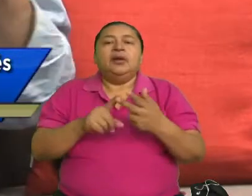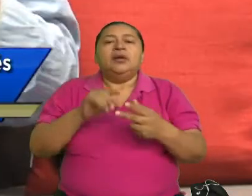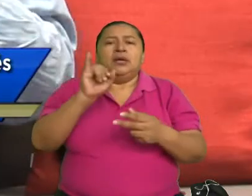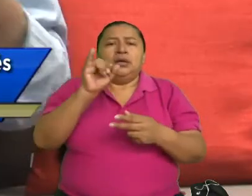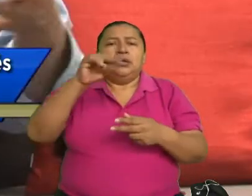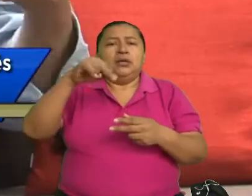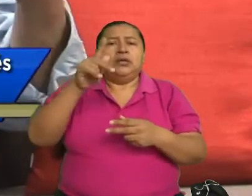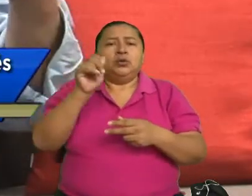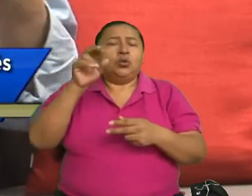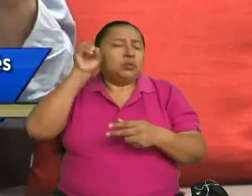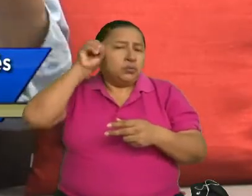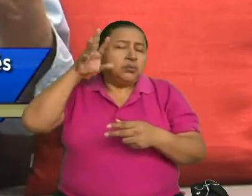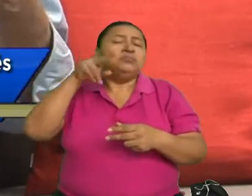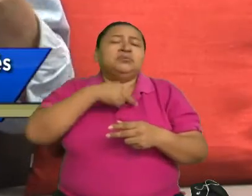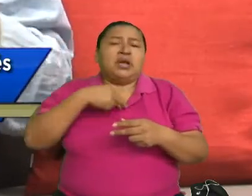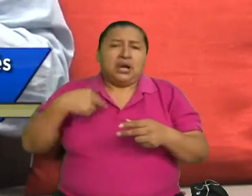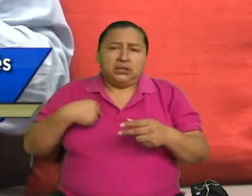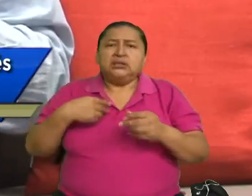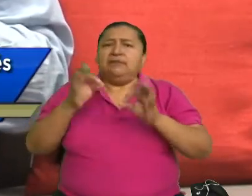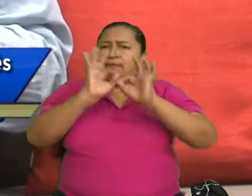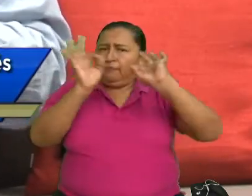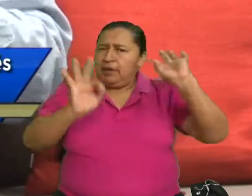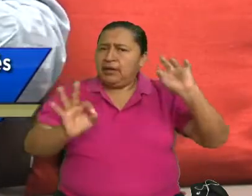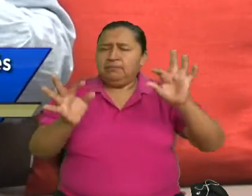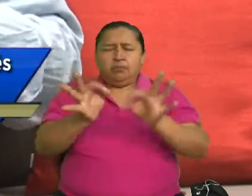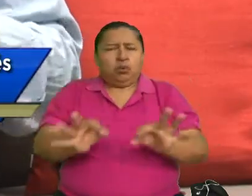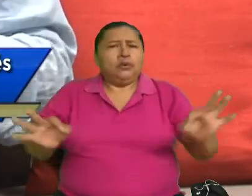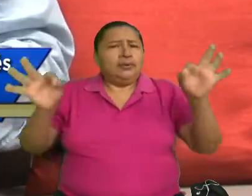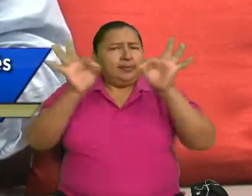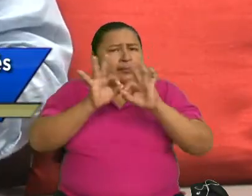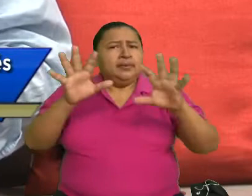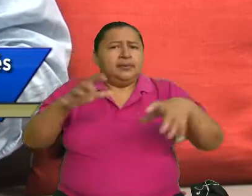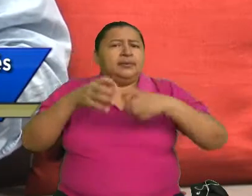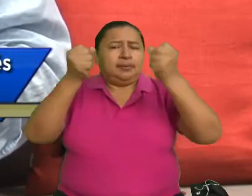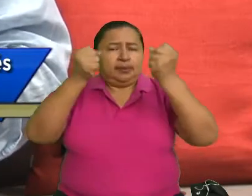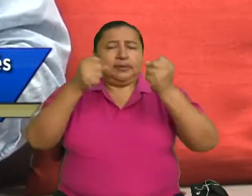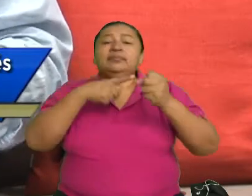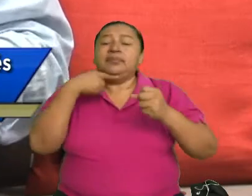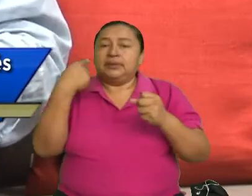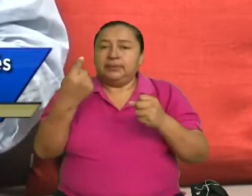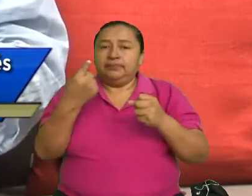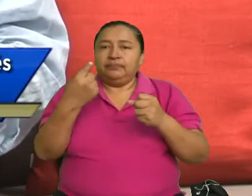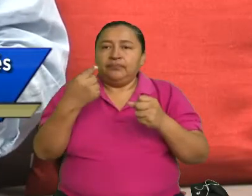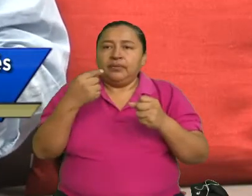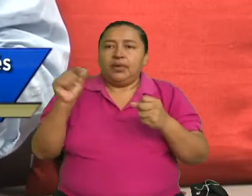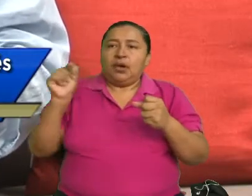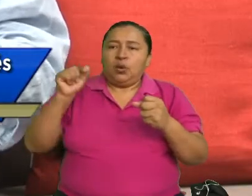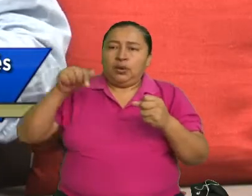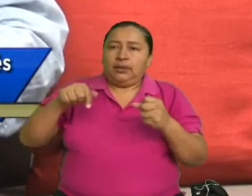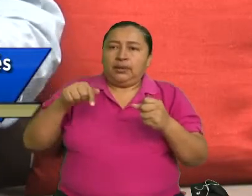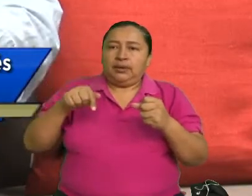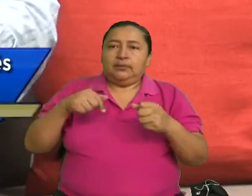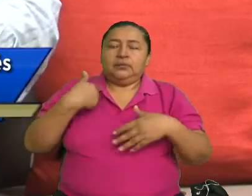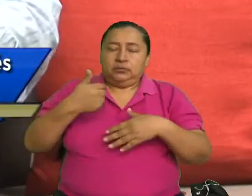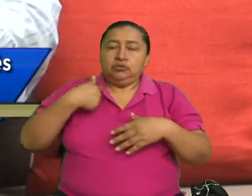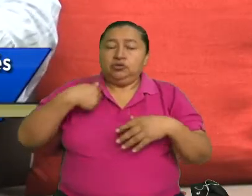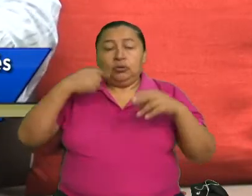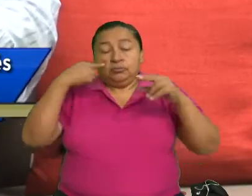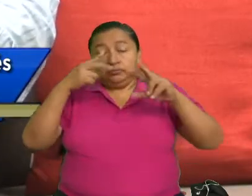ferias importantísimas y de rescate también. Ahora estamos, ahorita pues, y por lo menos yo estoy en el